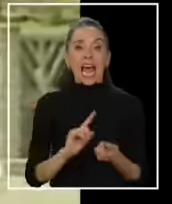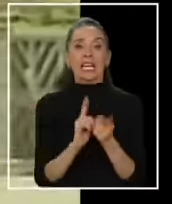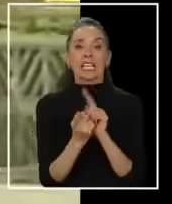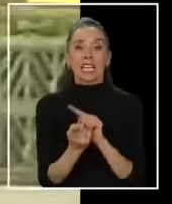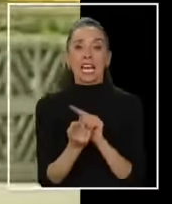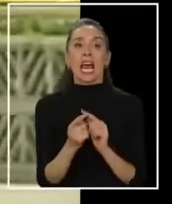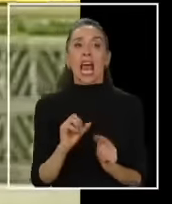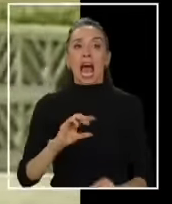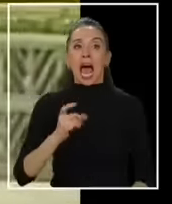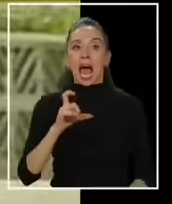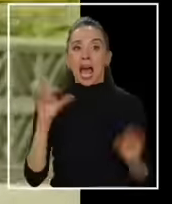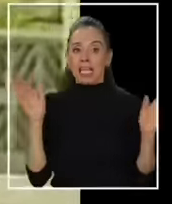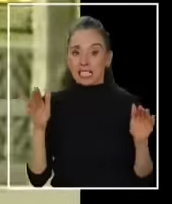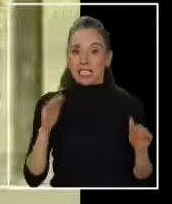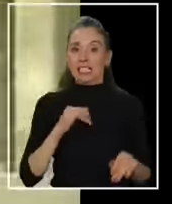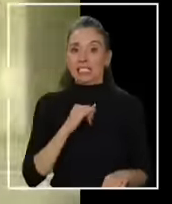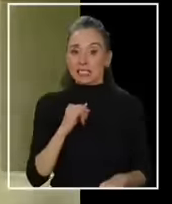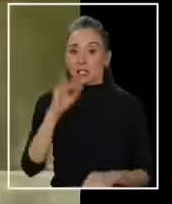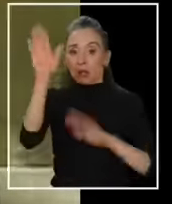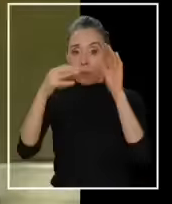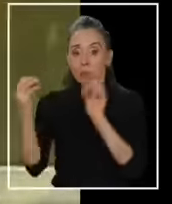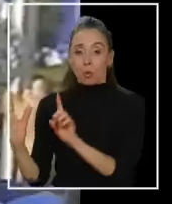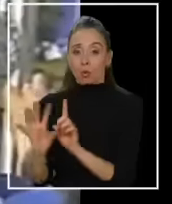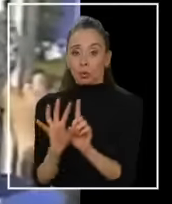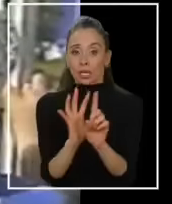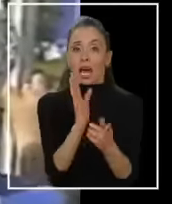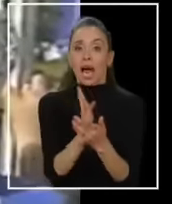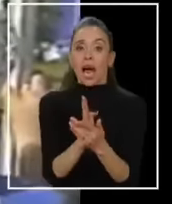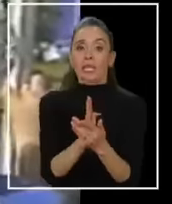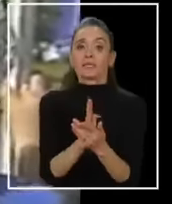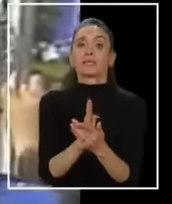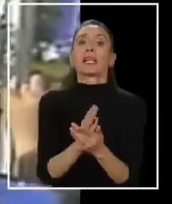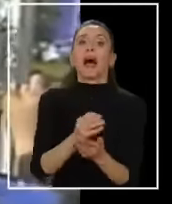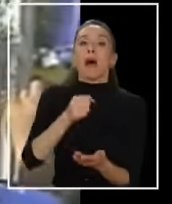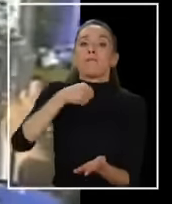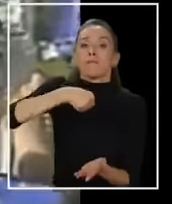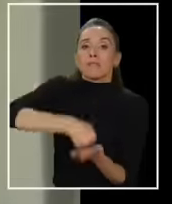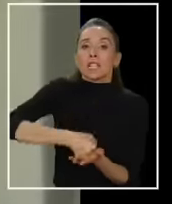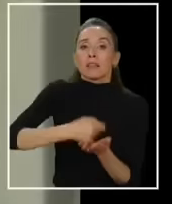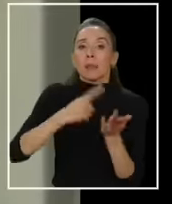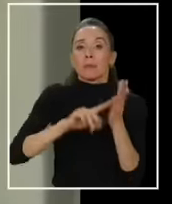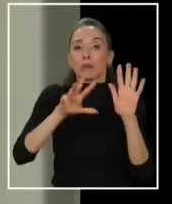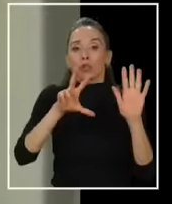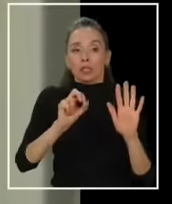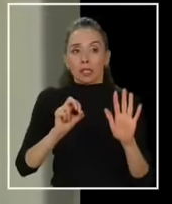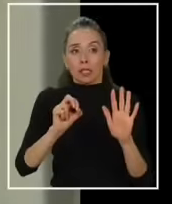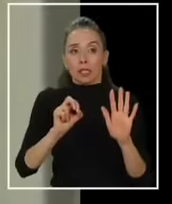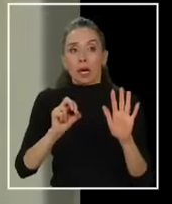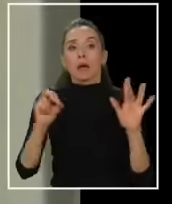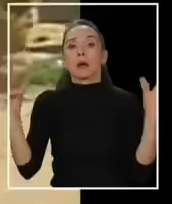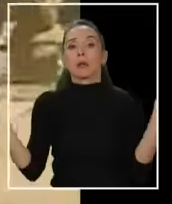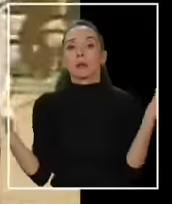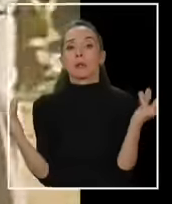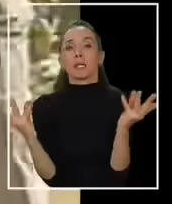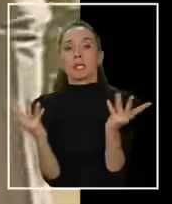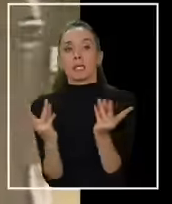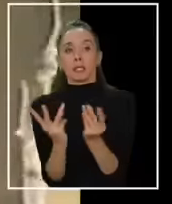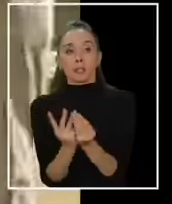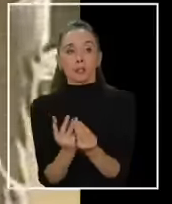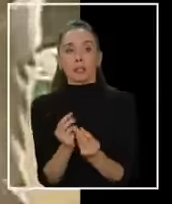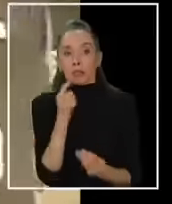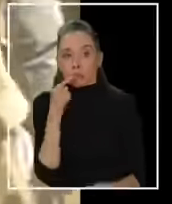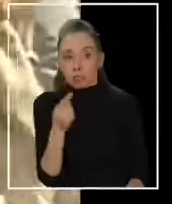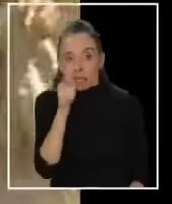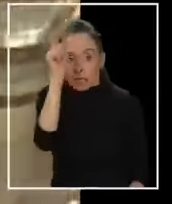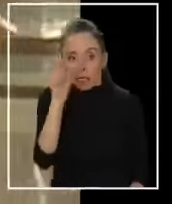llamarse Ángel. Siguió convocando seguidores hasta finales de la década del 80, cada vez con menos fervor. Viene tarde y